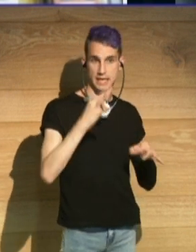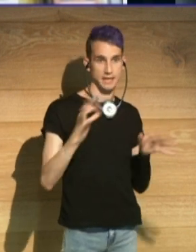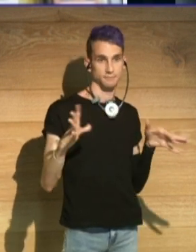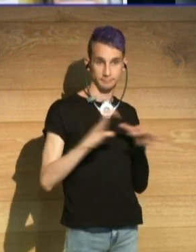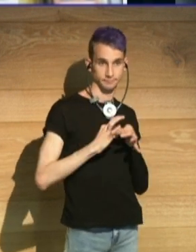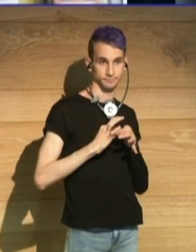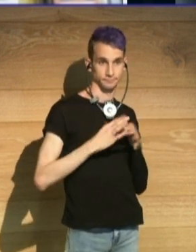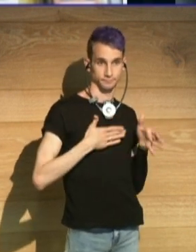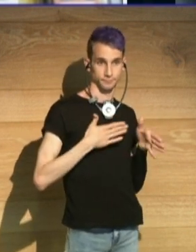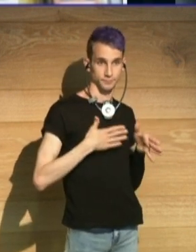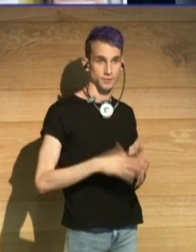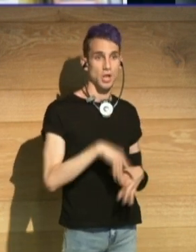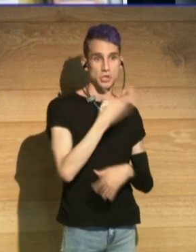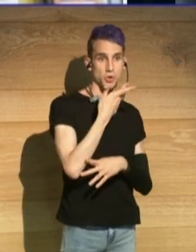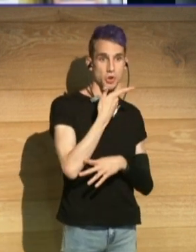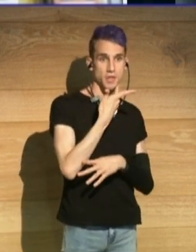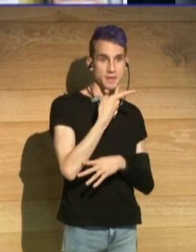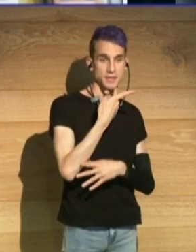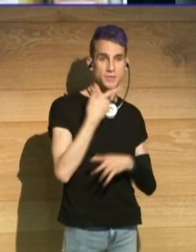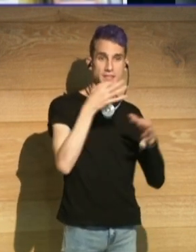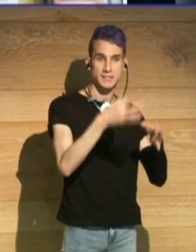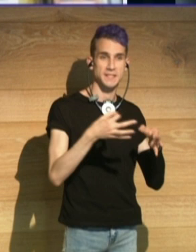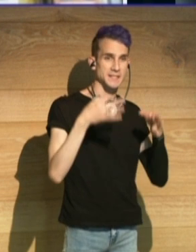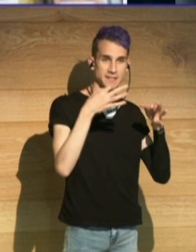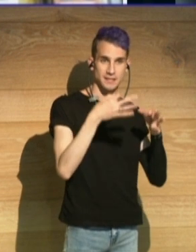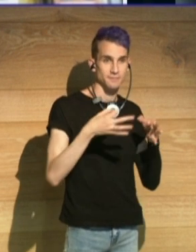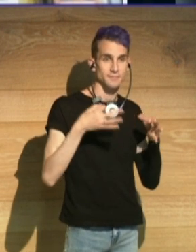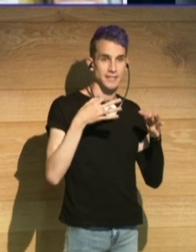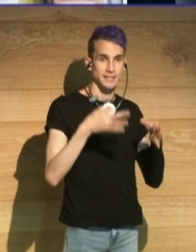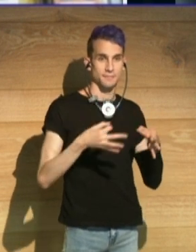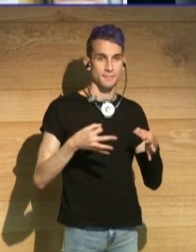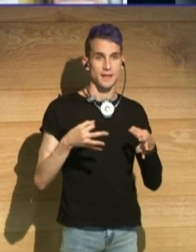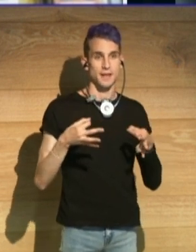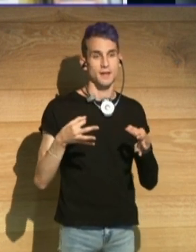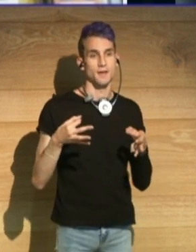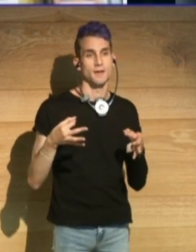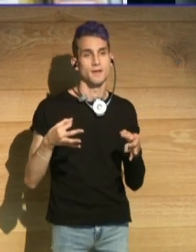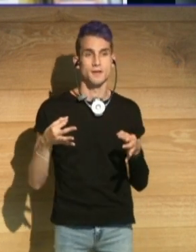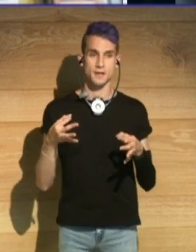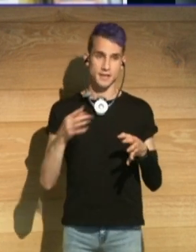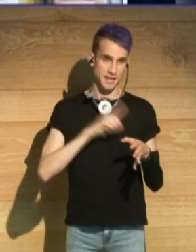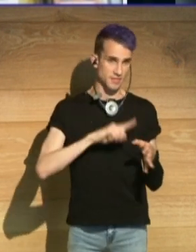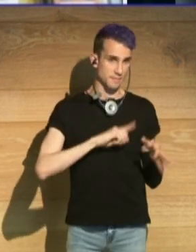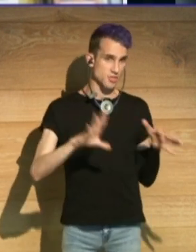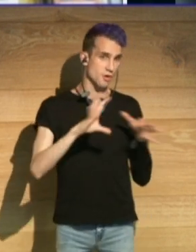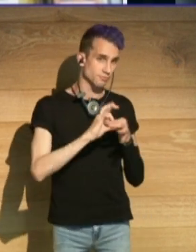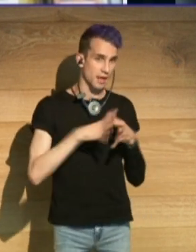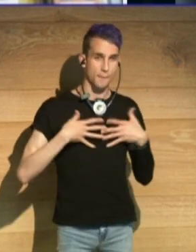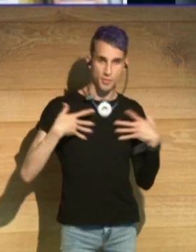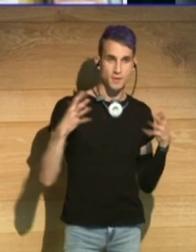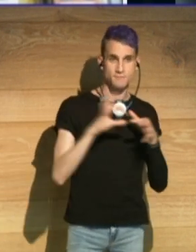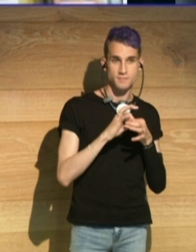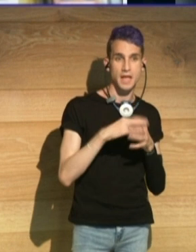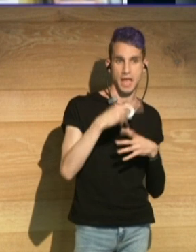El conocimiento siempre está sumergida dentro de un haz de sentimientos, de emociones, intereses.